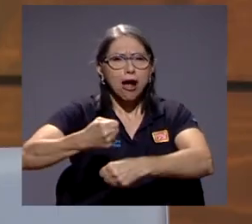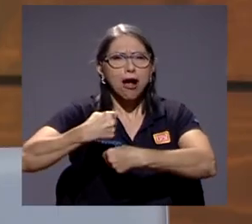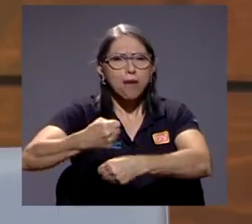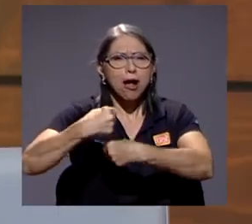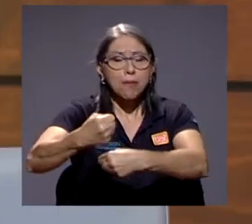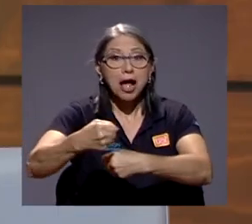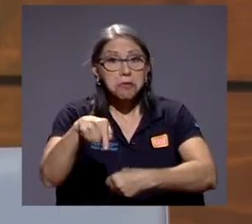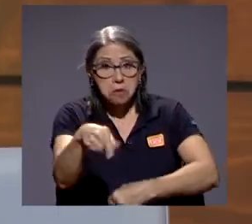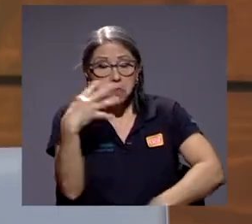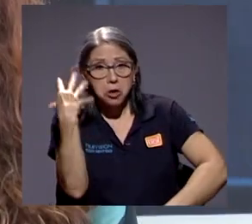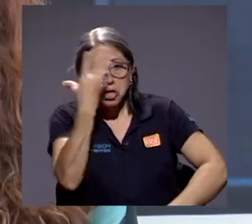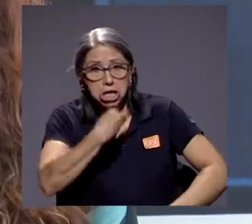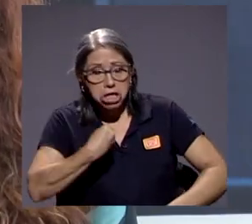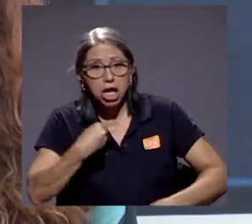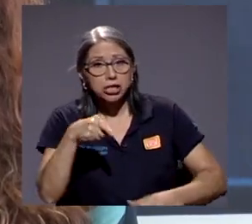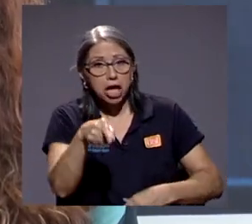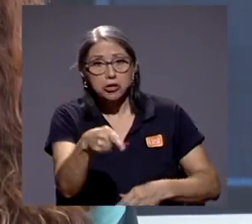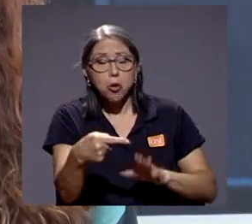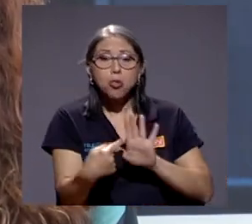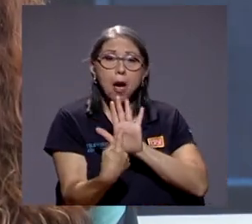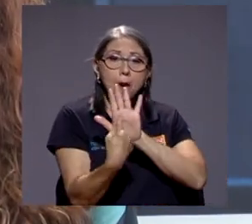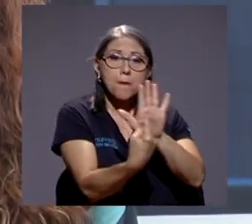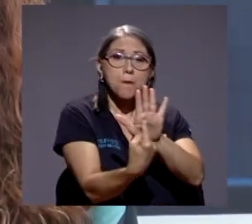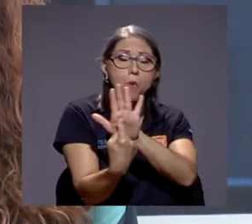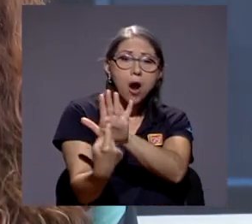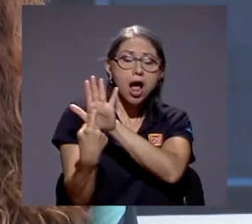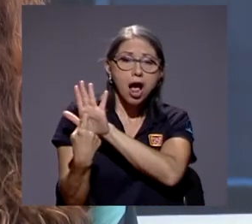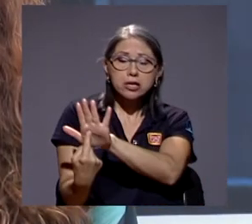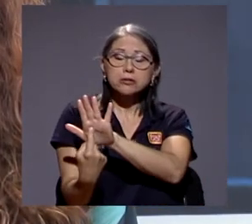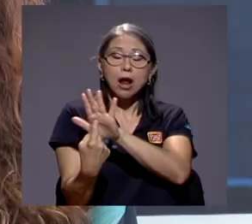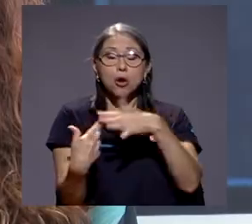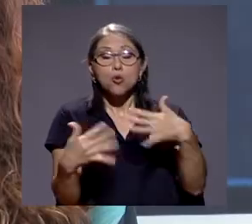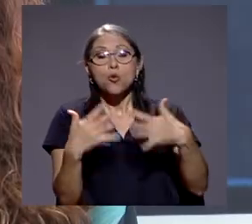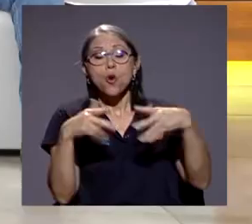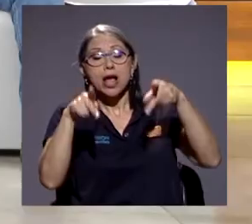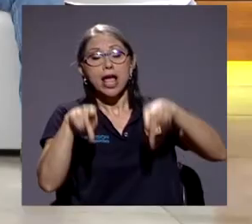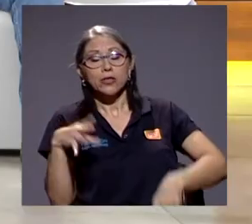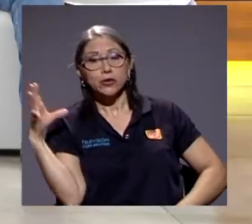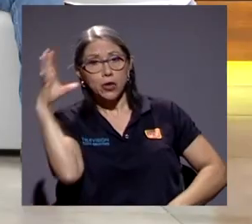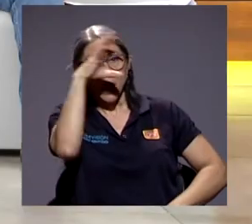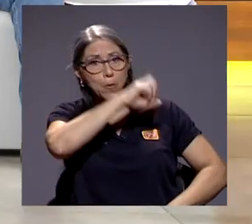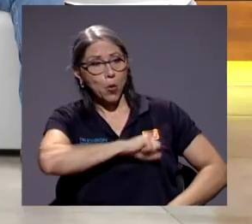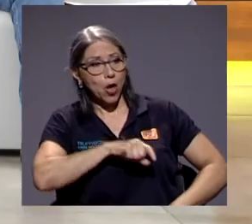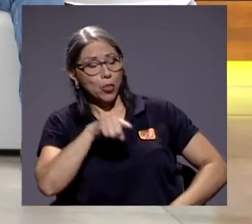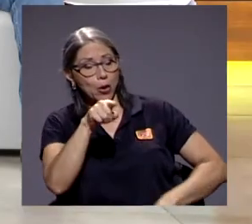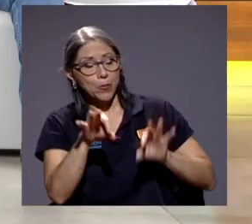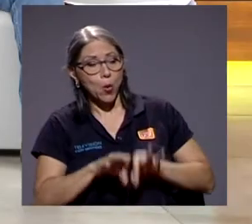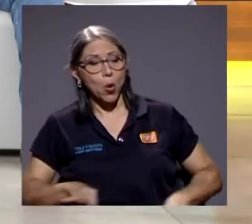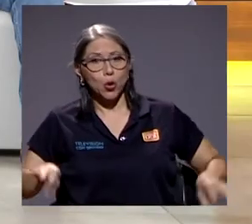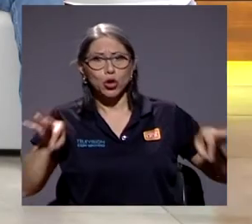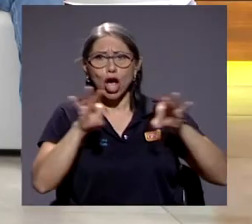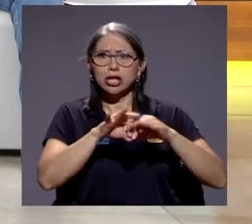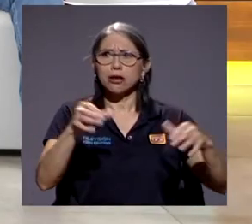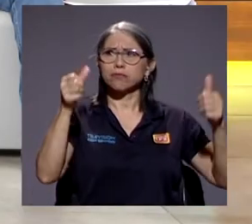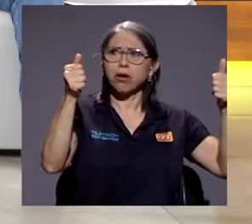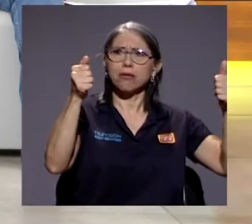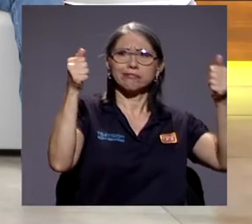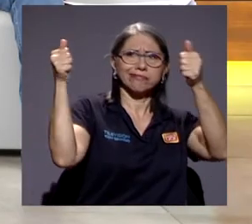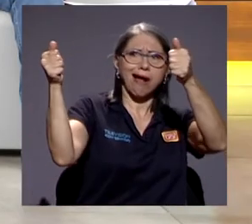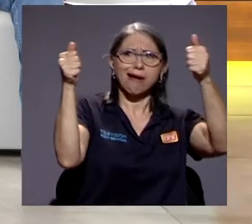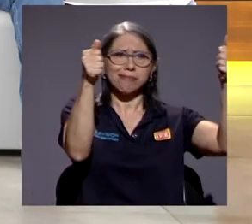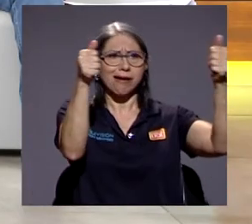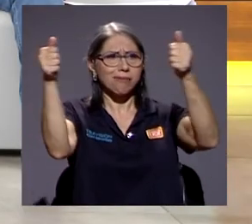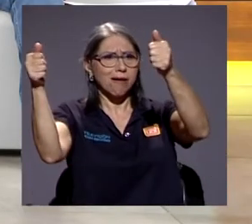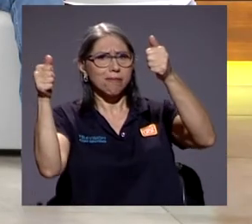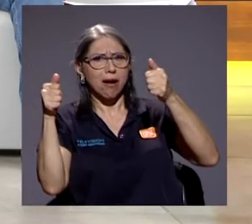que son bonitas que le demuestran a la gente la importancia con sus pancartas son pero la marcha no soluciona